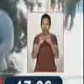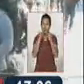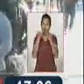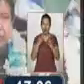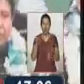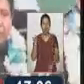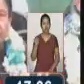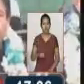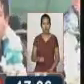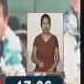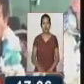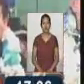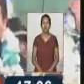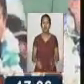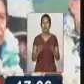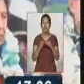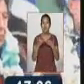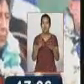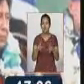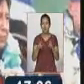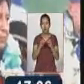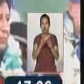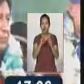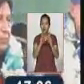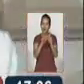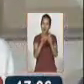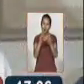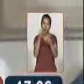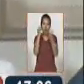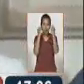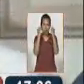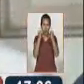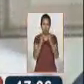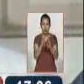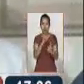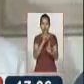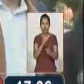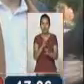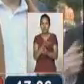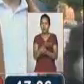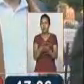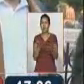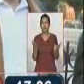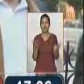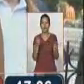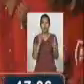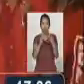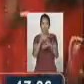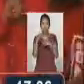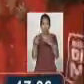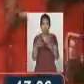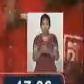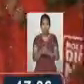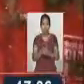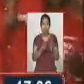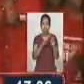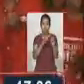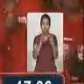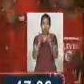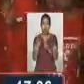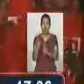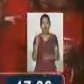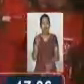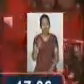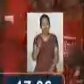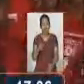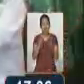usted? Claro que sí. Con uno solo instalado en el imaginario de las personas, en sus respuestas efectivas, la ciudadanía concluye la consulta con el pedido